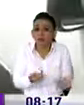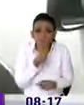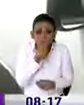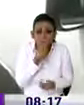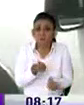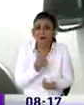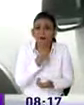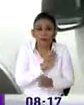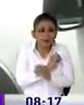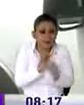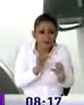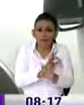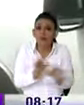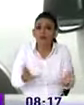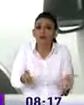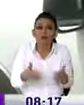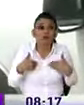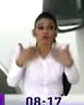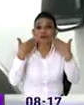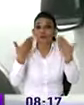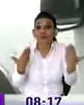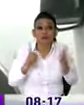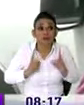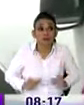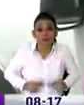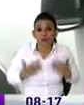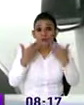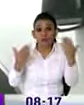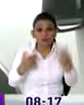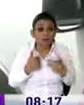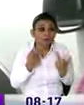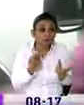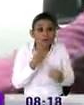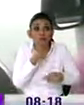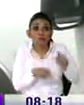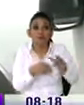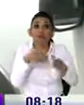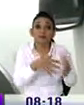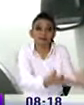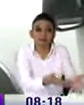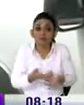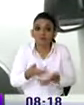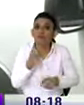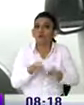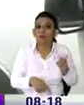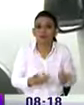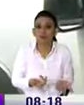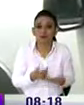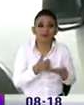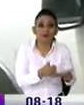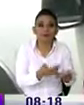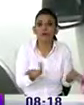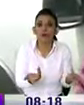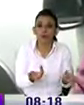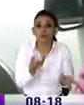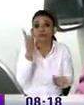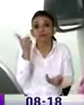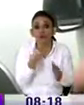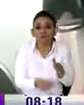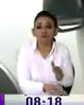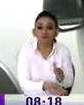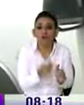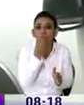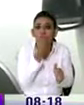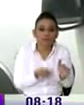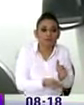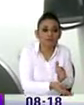alimentarse, sin aseo, no sé en qué condiciones de salud estén, porque no se puede sacarlos para ver cómo están, ni ayudarlos, más que darles